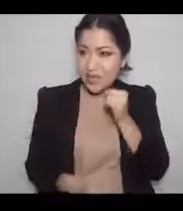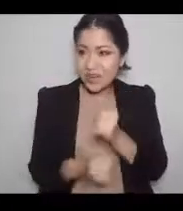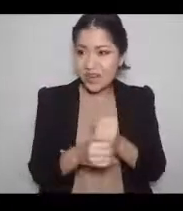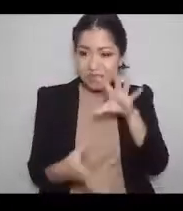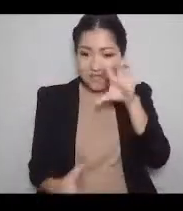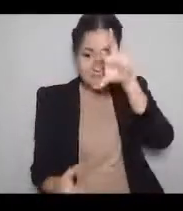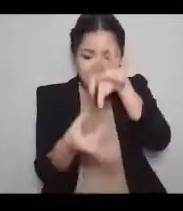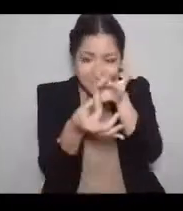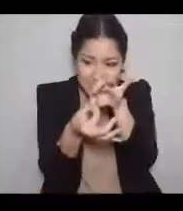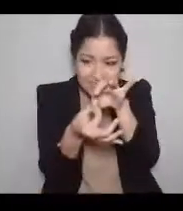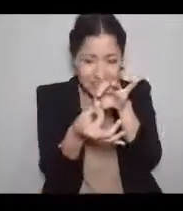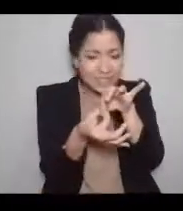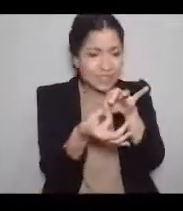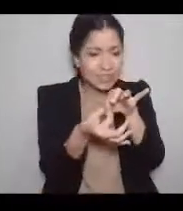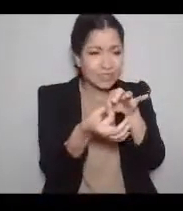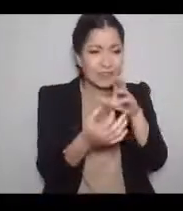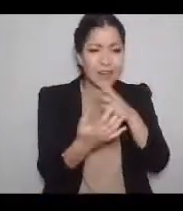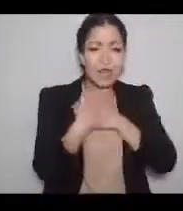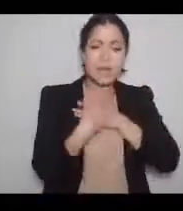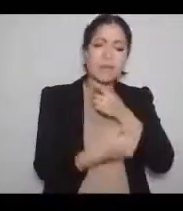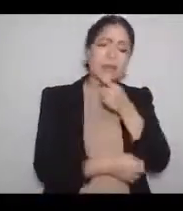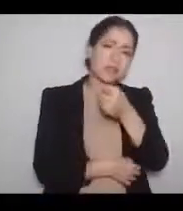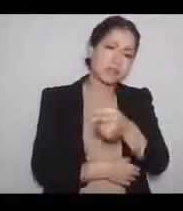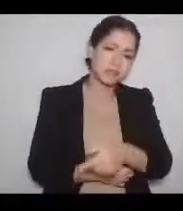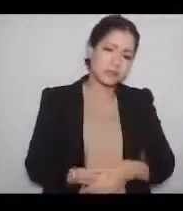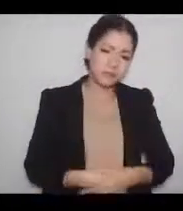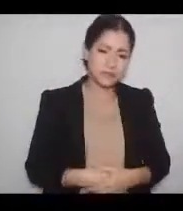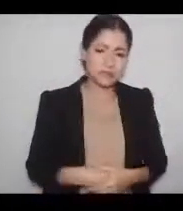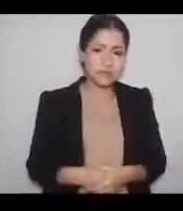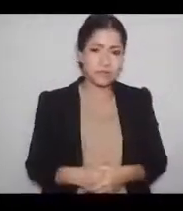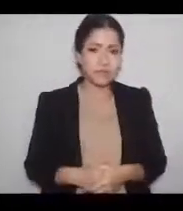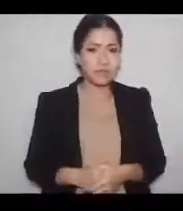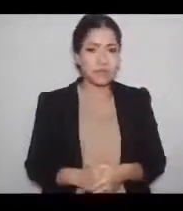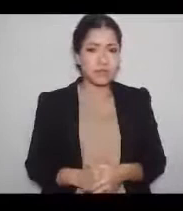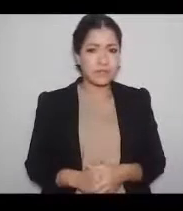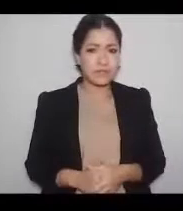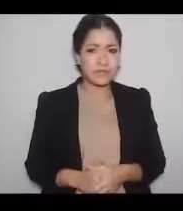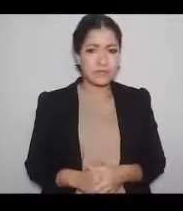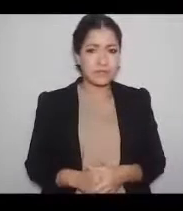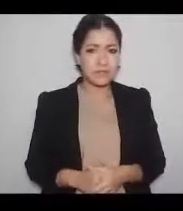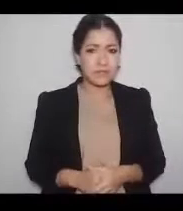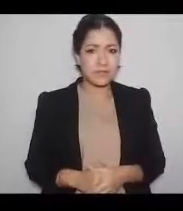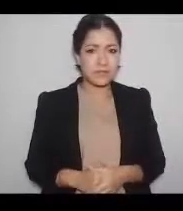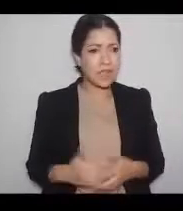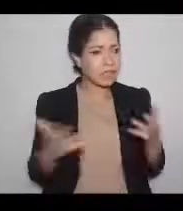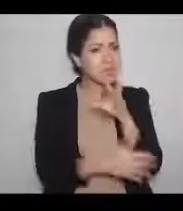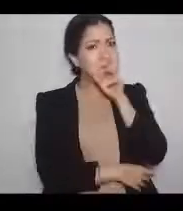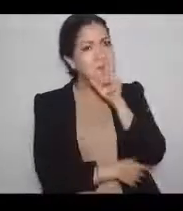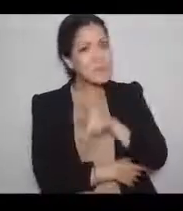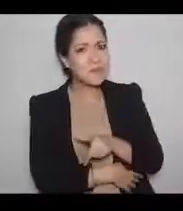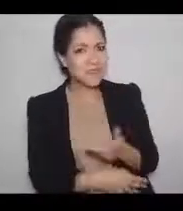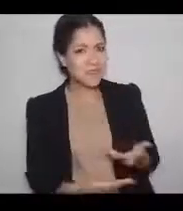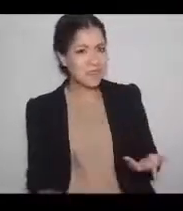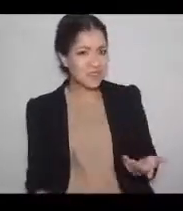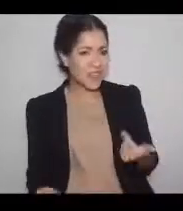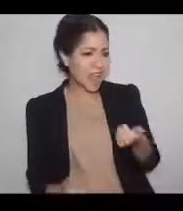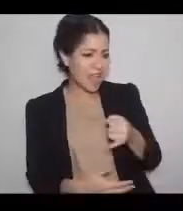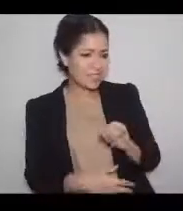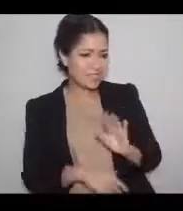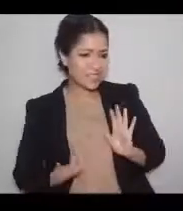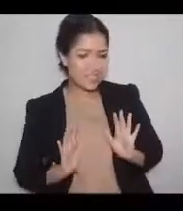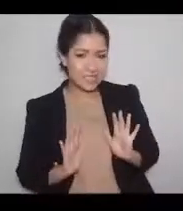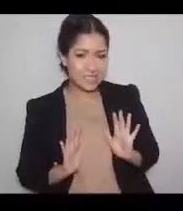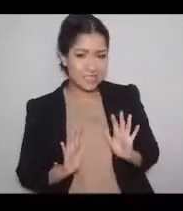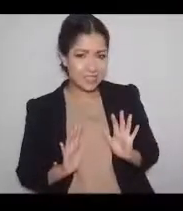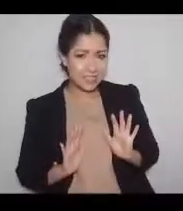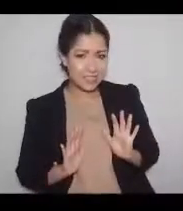Improvisamos mejor de lo que actuamos. No me aprenderé el texto. Tenemos 5 días. 6 si contamos el domingo.